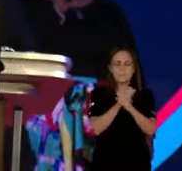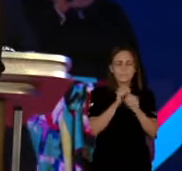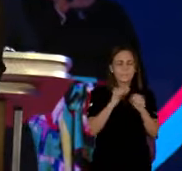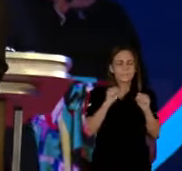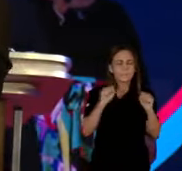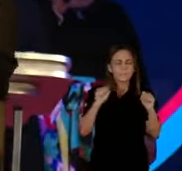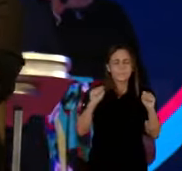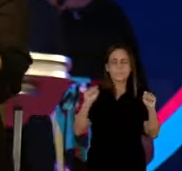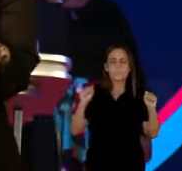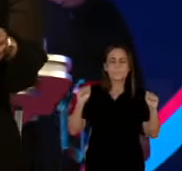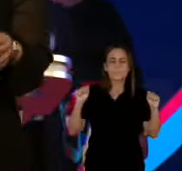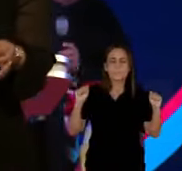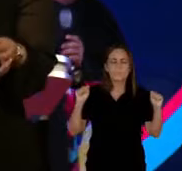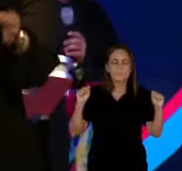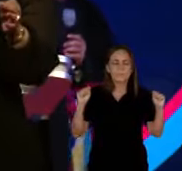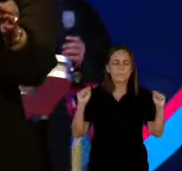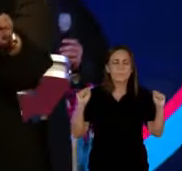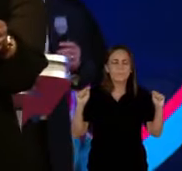salvarte.